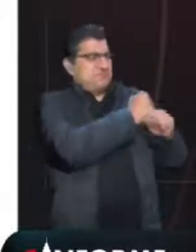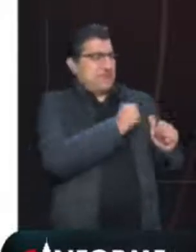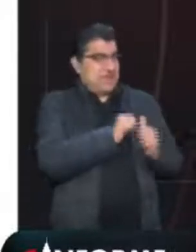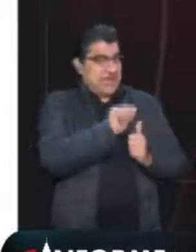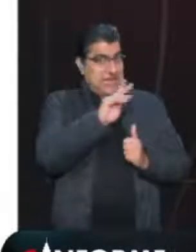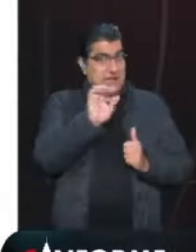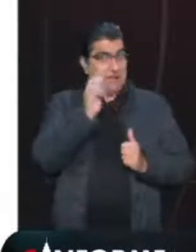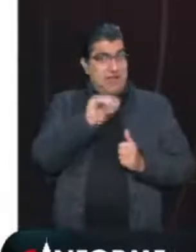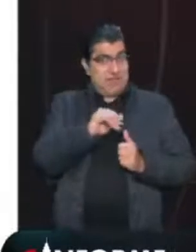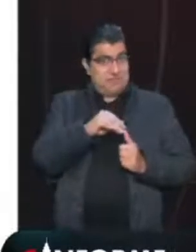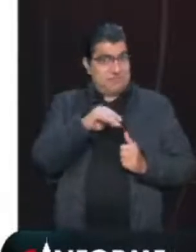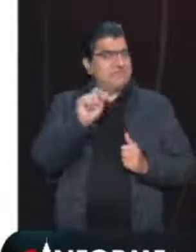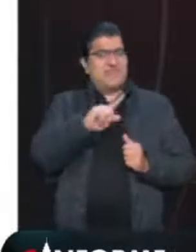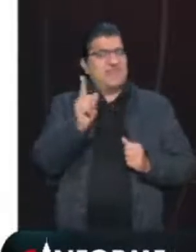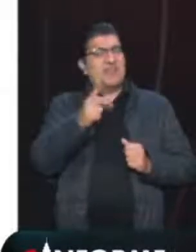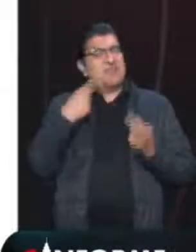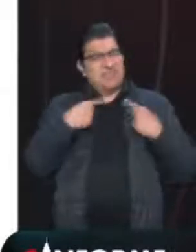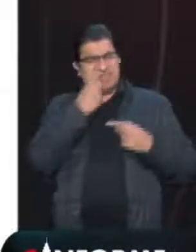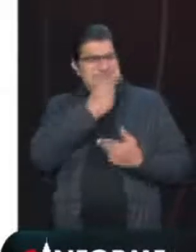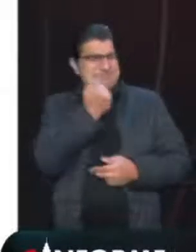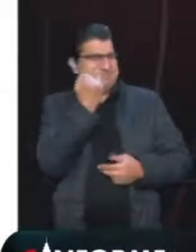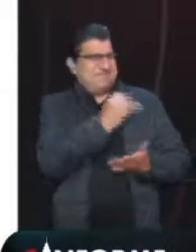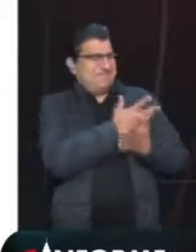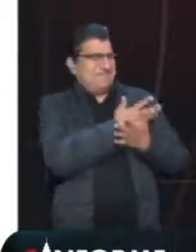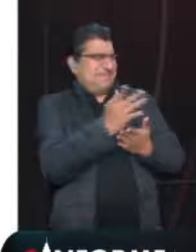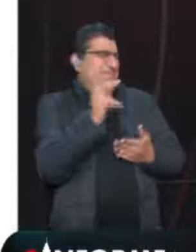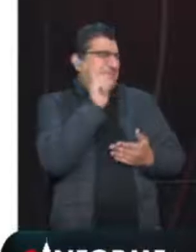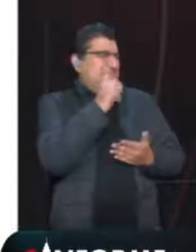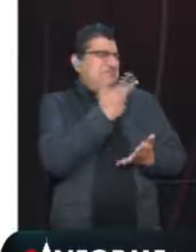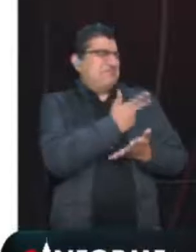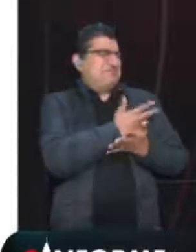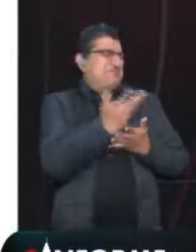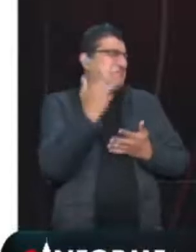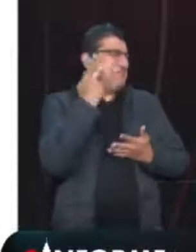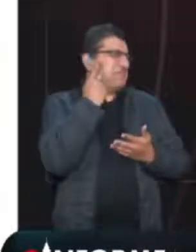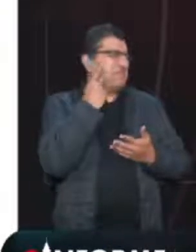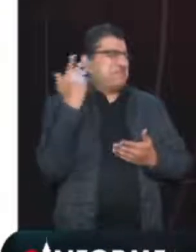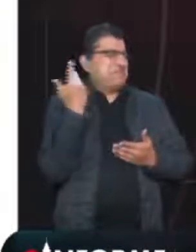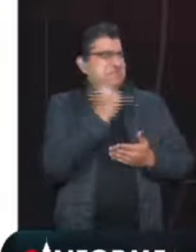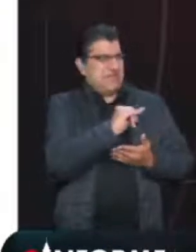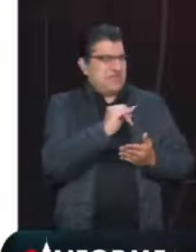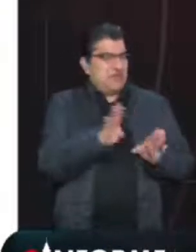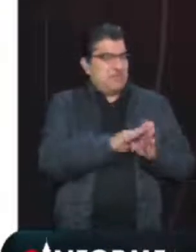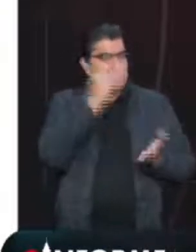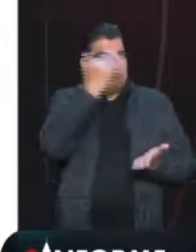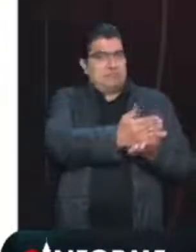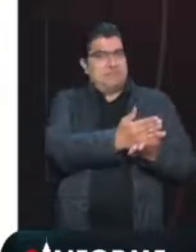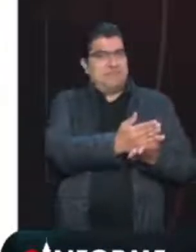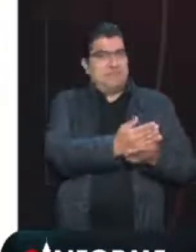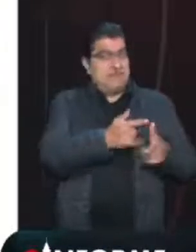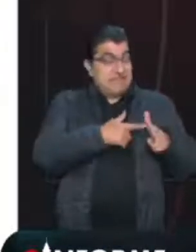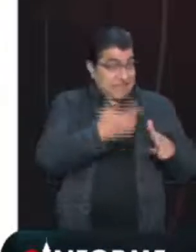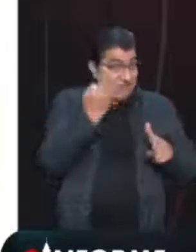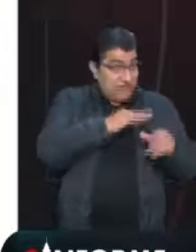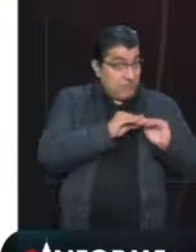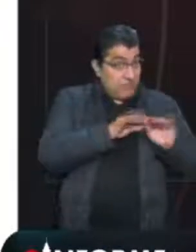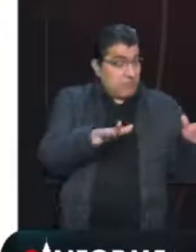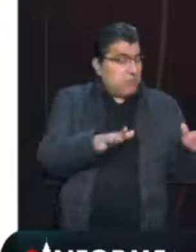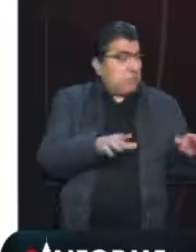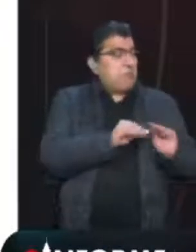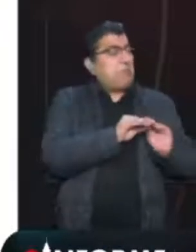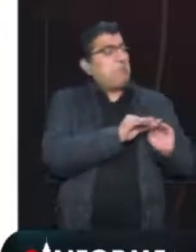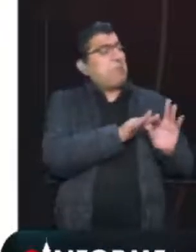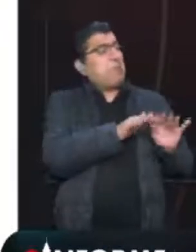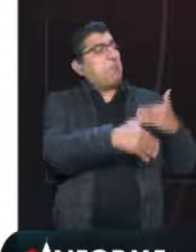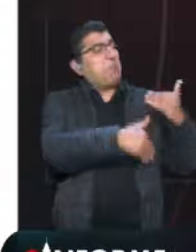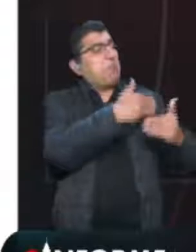Mendieta, sino que toda la gente que le dice que es una exagerada la politóloga, pues logra contener eso, y entonces ya no como no tiene efecto